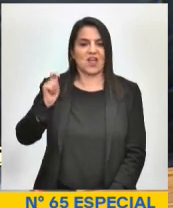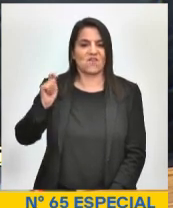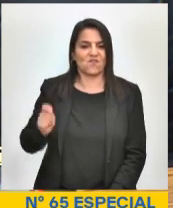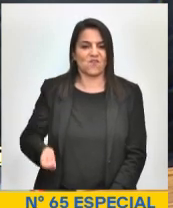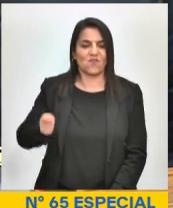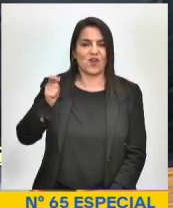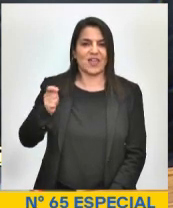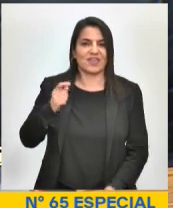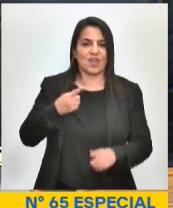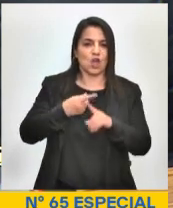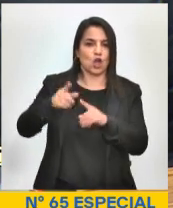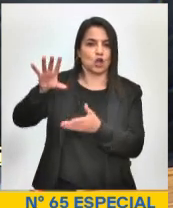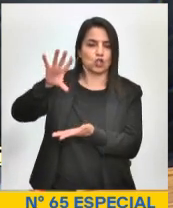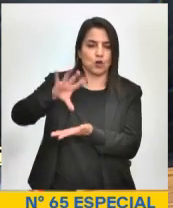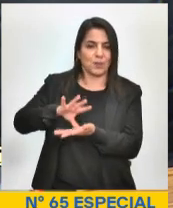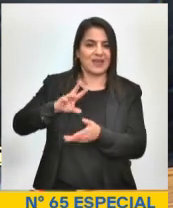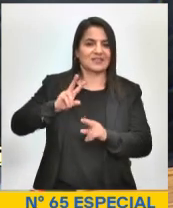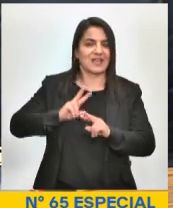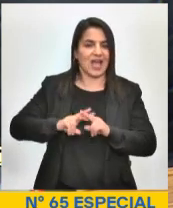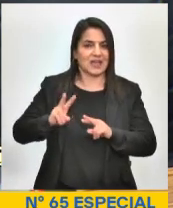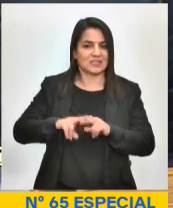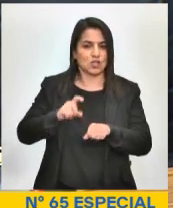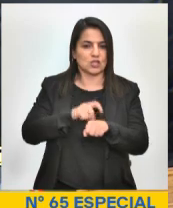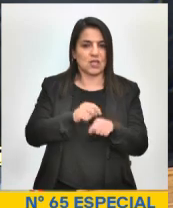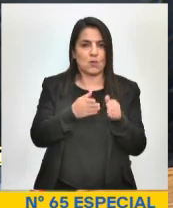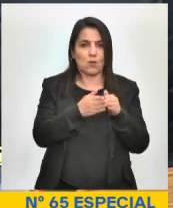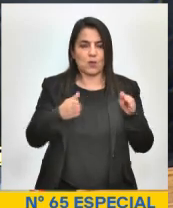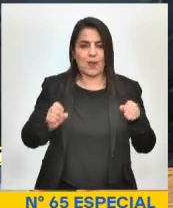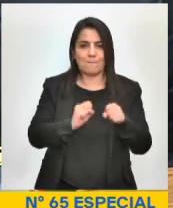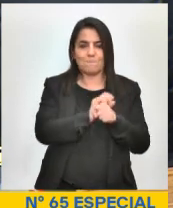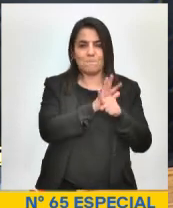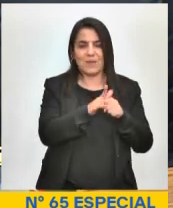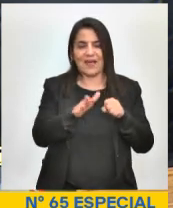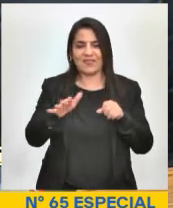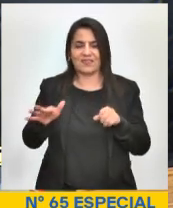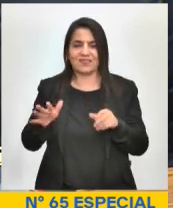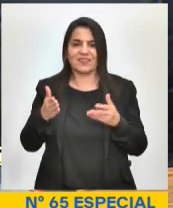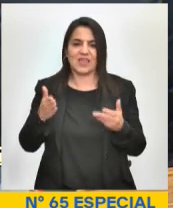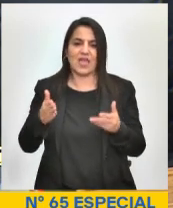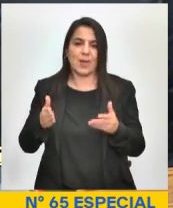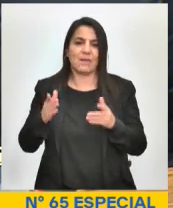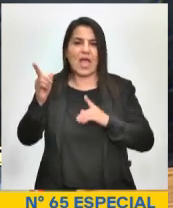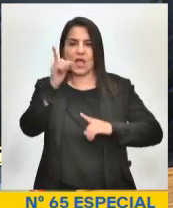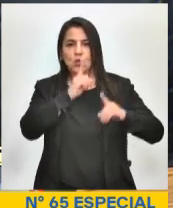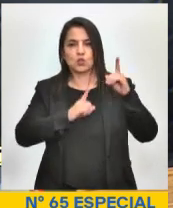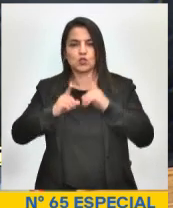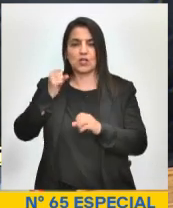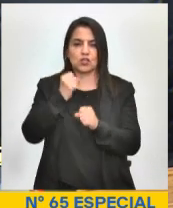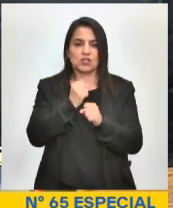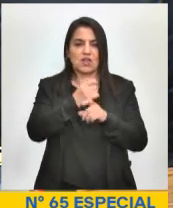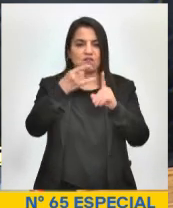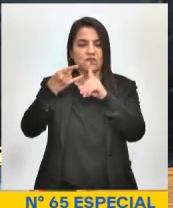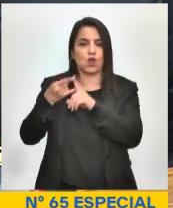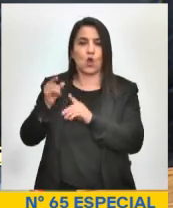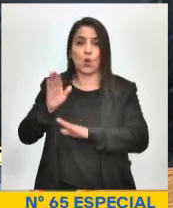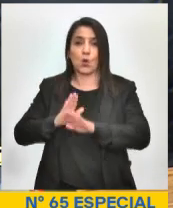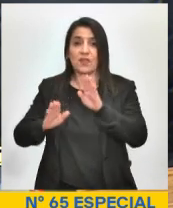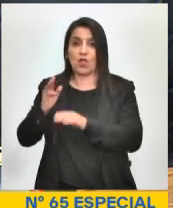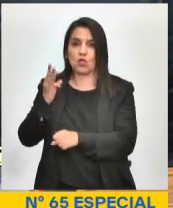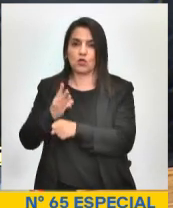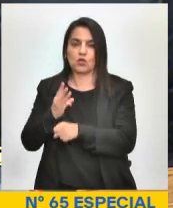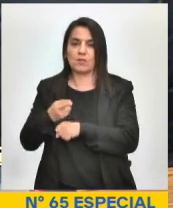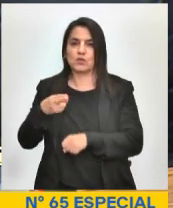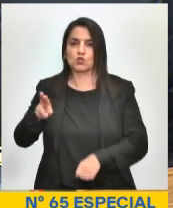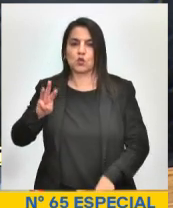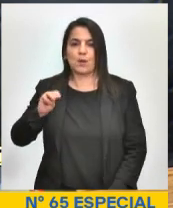haya fallado fuera del territorio jurisdiccional, haciéndolo en periodo de pandemia desde Europa y excusando su teletrabajo en el cuidado de vivir con un adulto mayor, su madre y